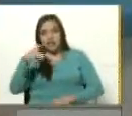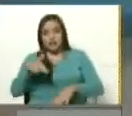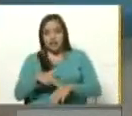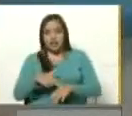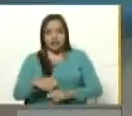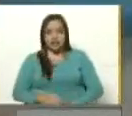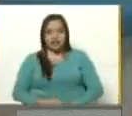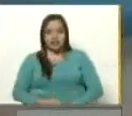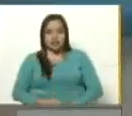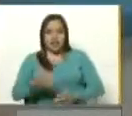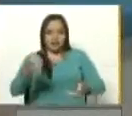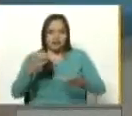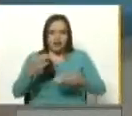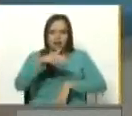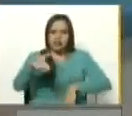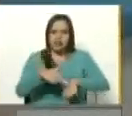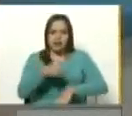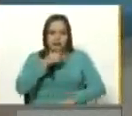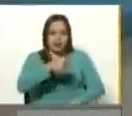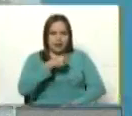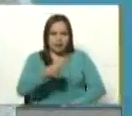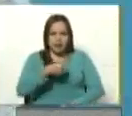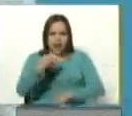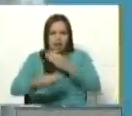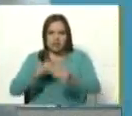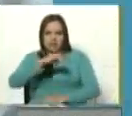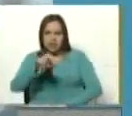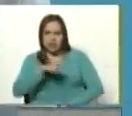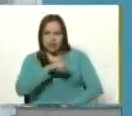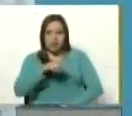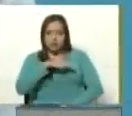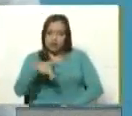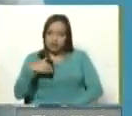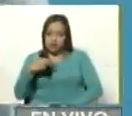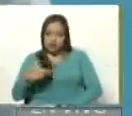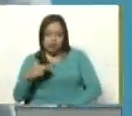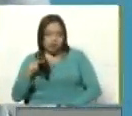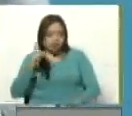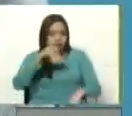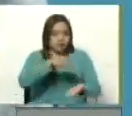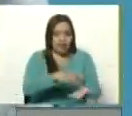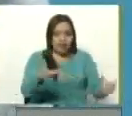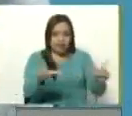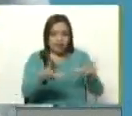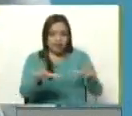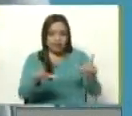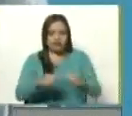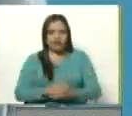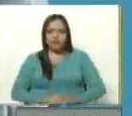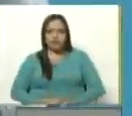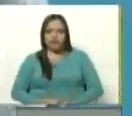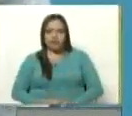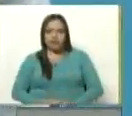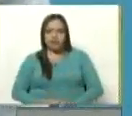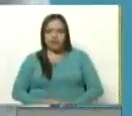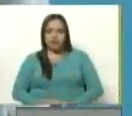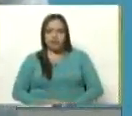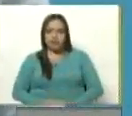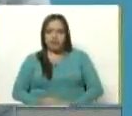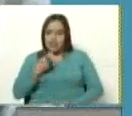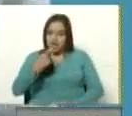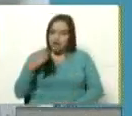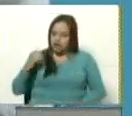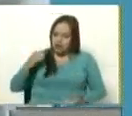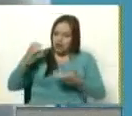de Periodismo, que es en julio, salimos nosotros en televisión y Katia TV en ese momento, y bueno, que no, que les van a dar el Premio